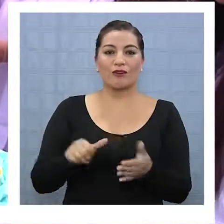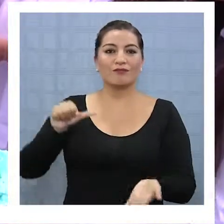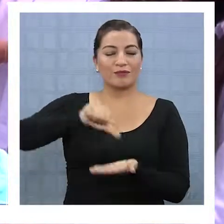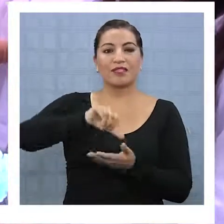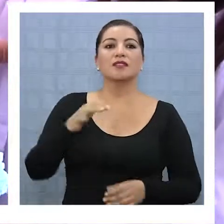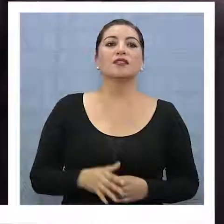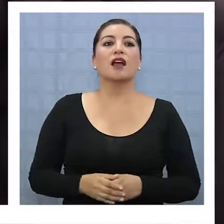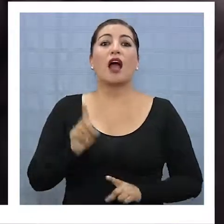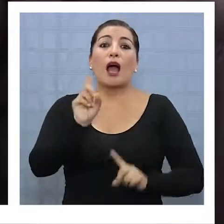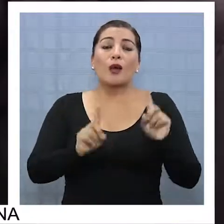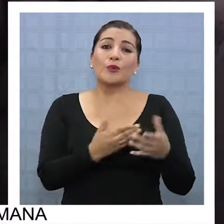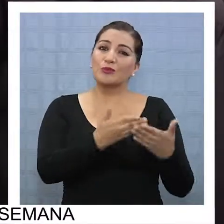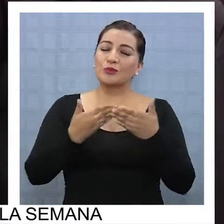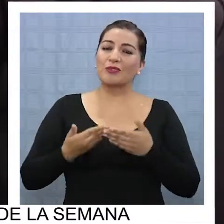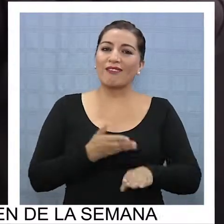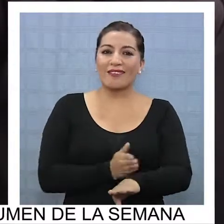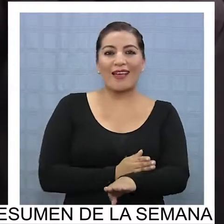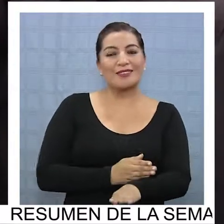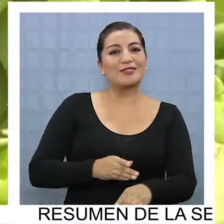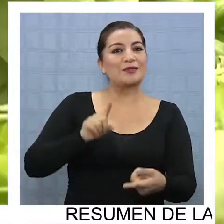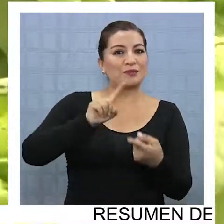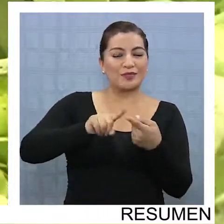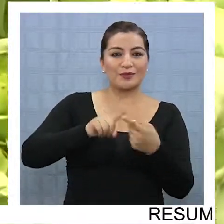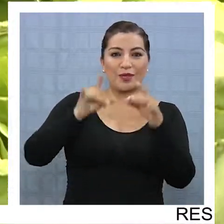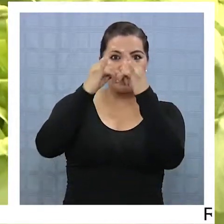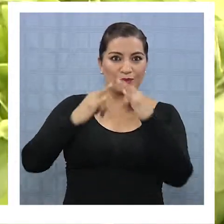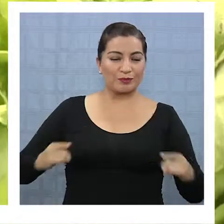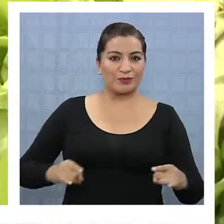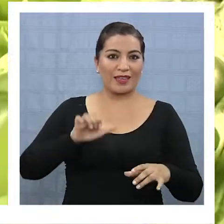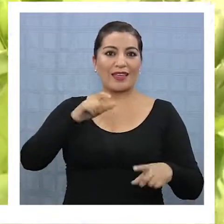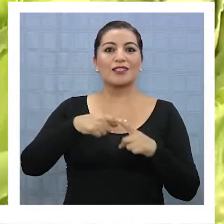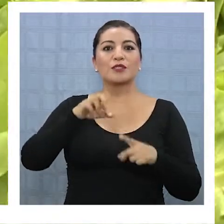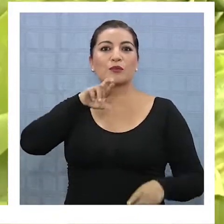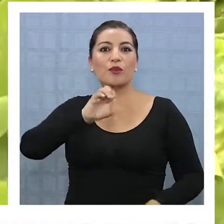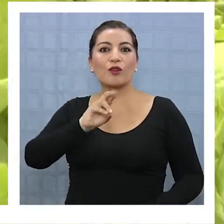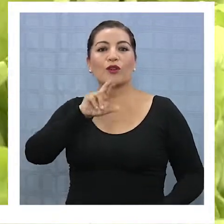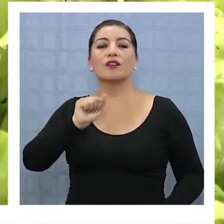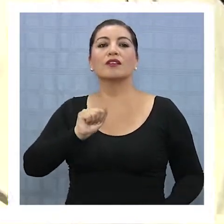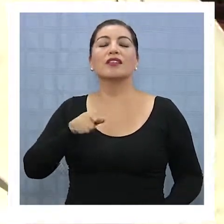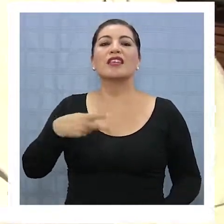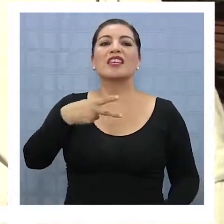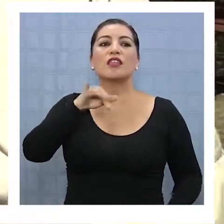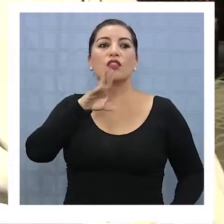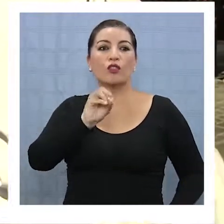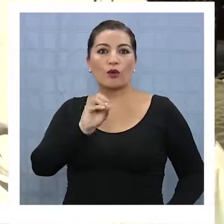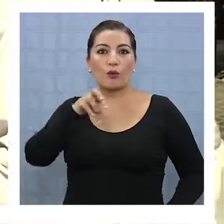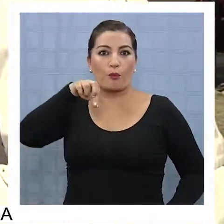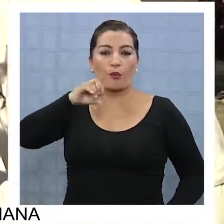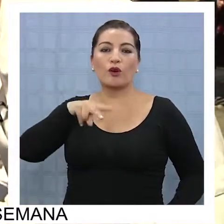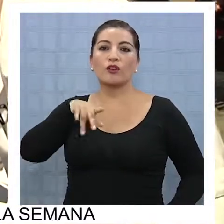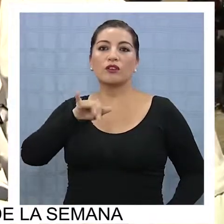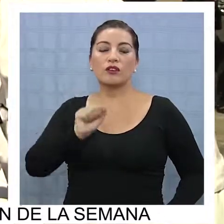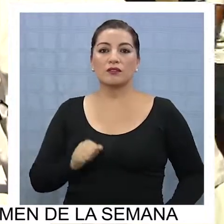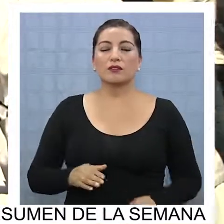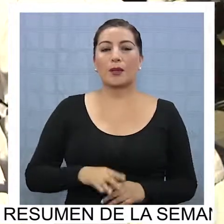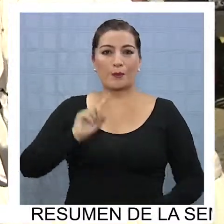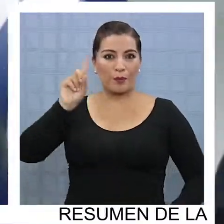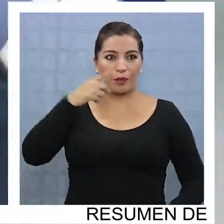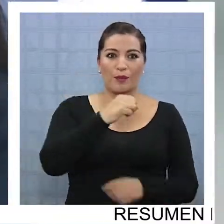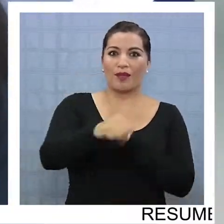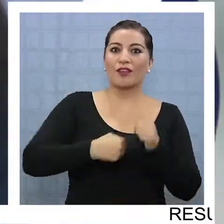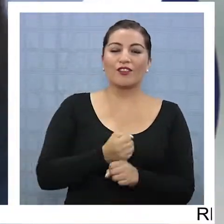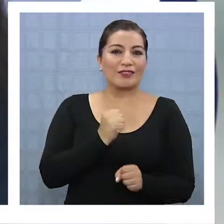estudiantes han participado en estos campamentos Explora con proyectos de hidroponía y astronomía. El primer año en que